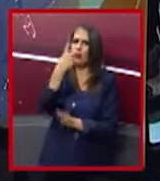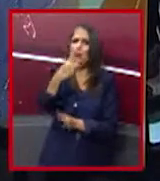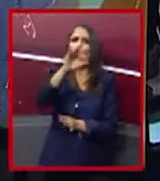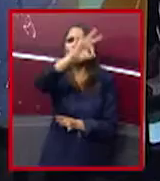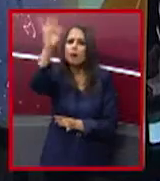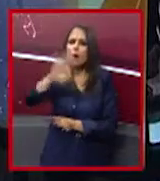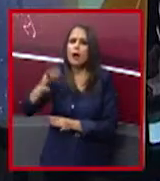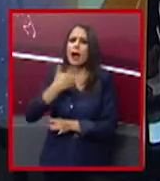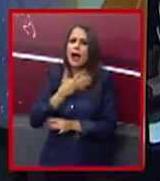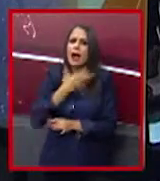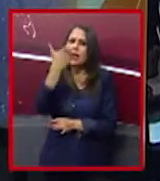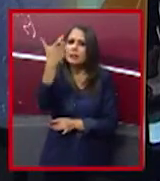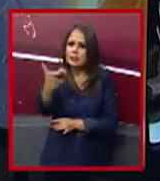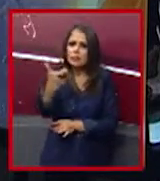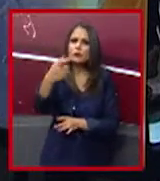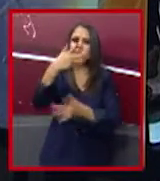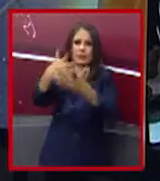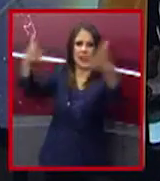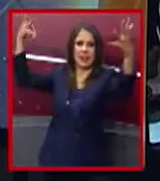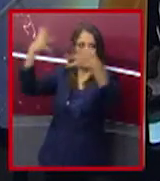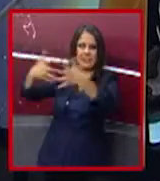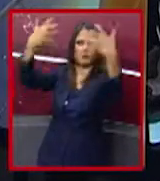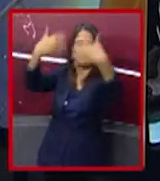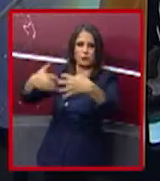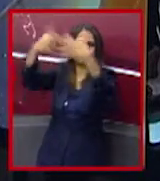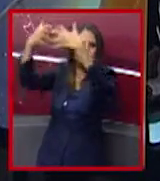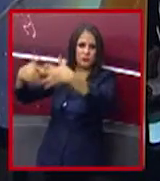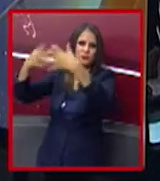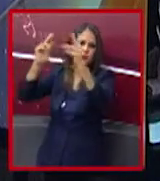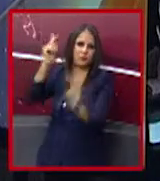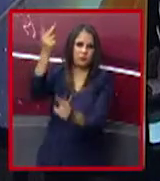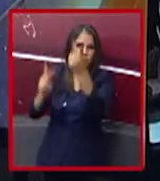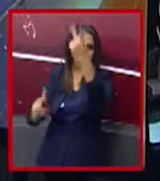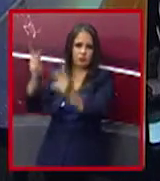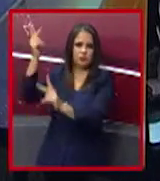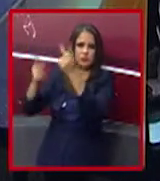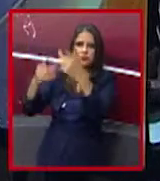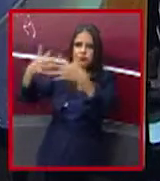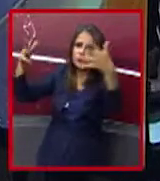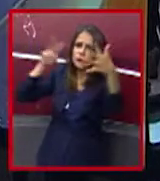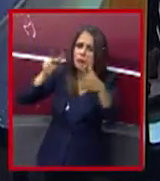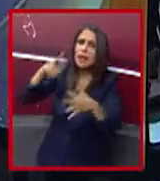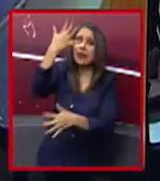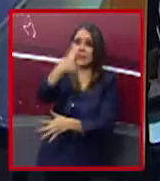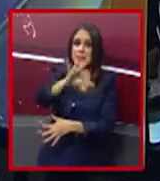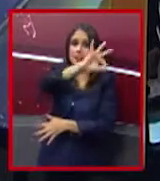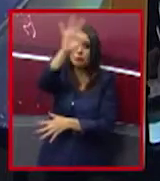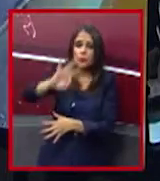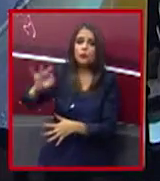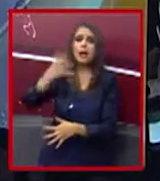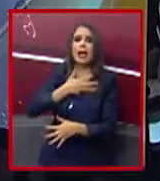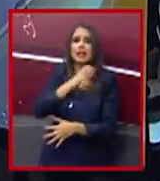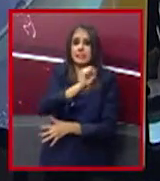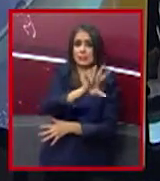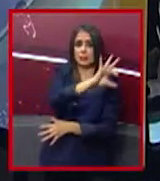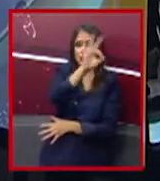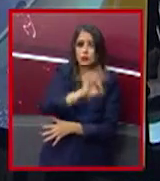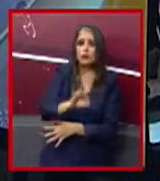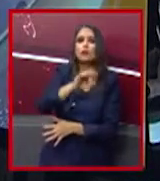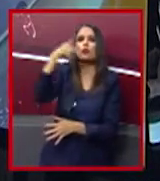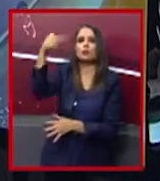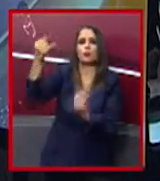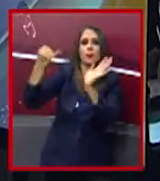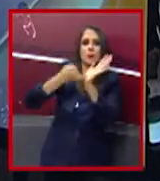las unidades económicas de los grandes productores del país, de las cuales el 10% de estas absorben el 65% de los subsidios del